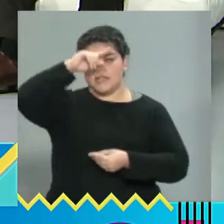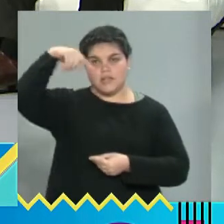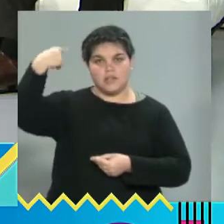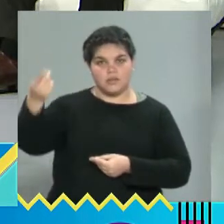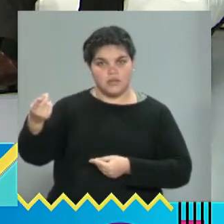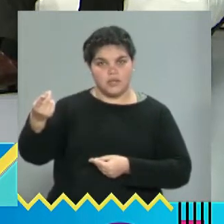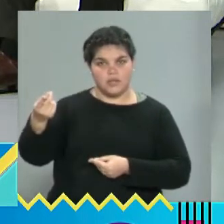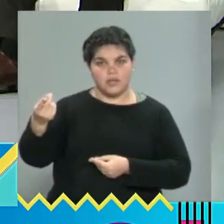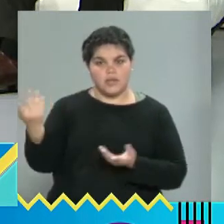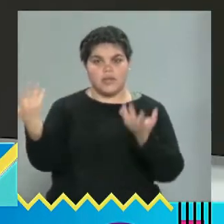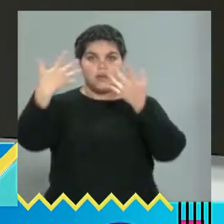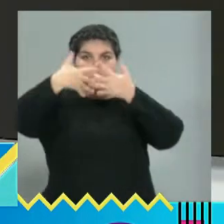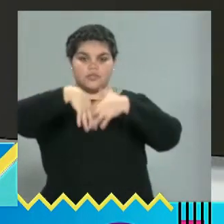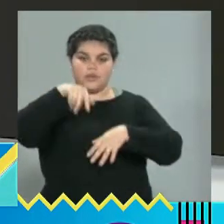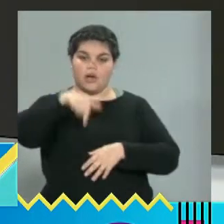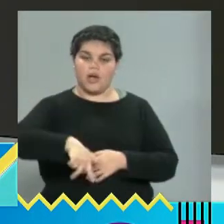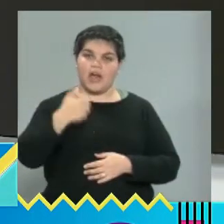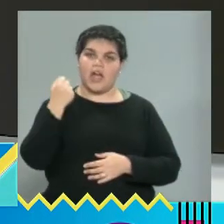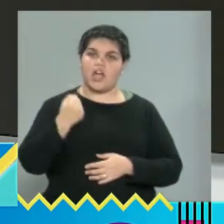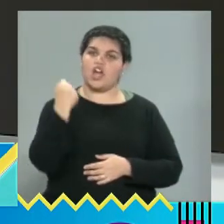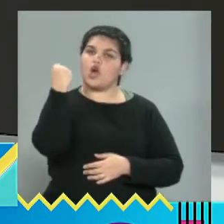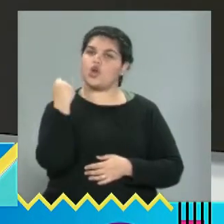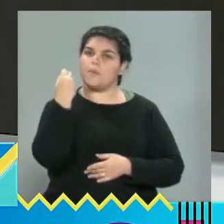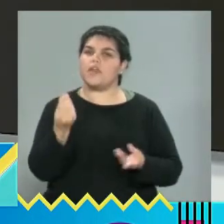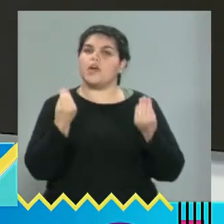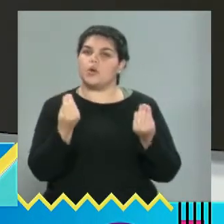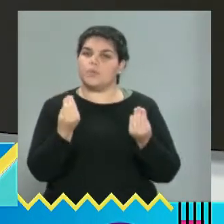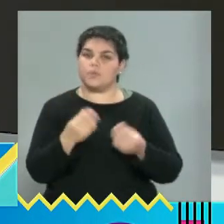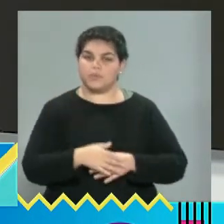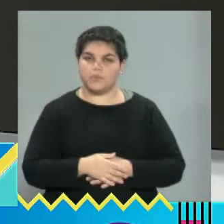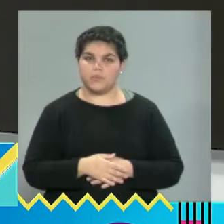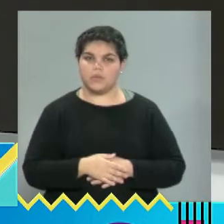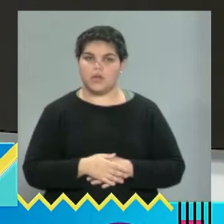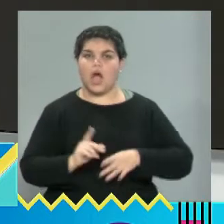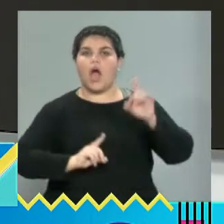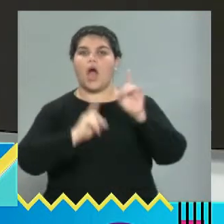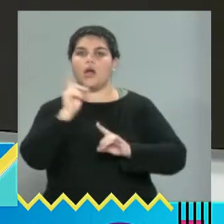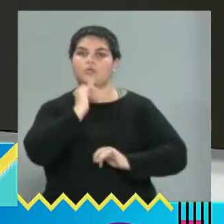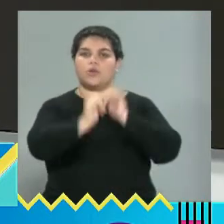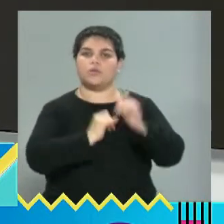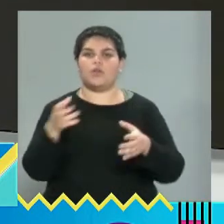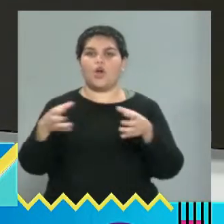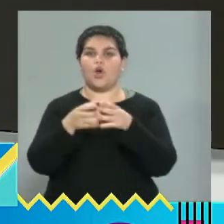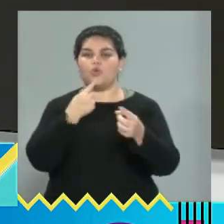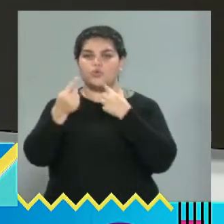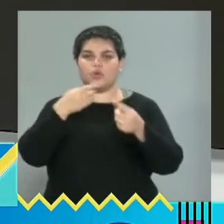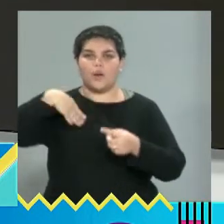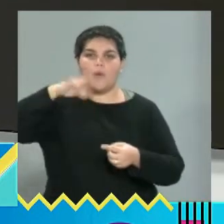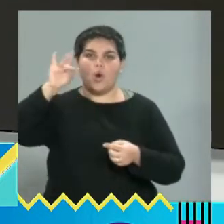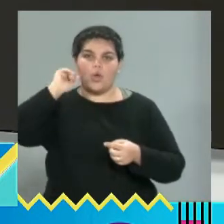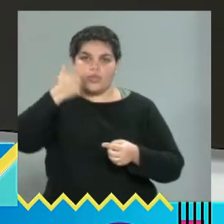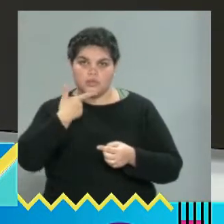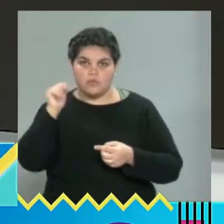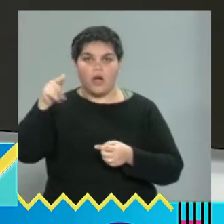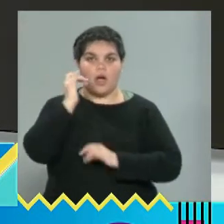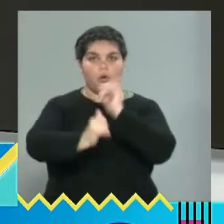incidencia en nuestra economía. Hablan de que, por ejemplo, la consultora Moody's habla de que Argentina